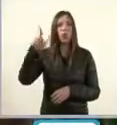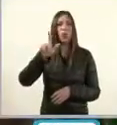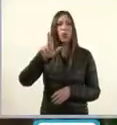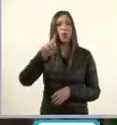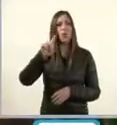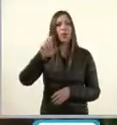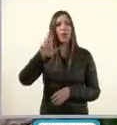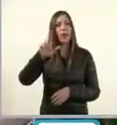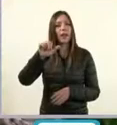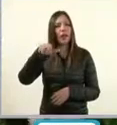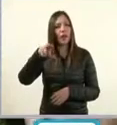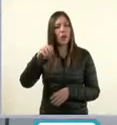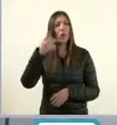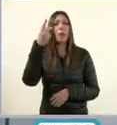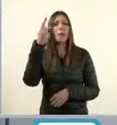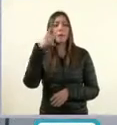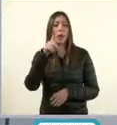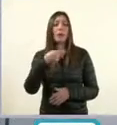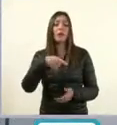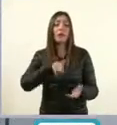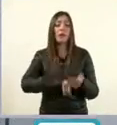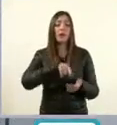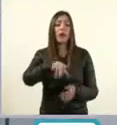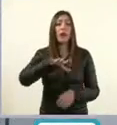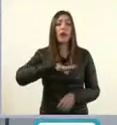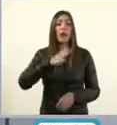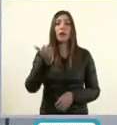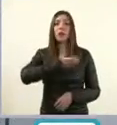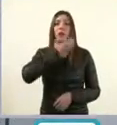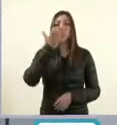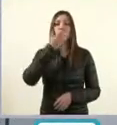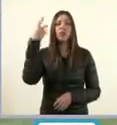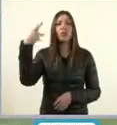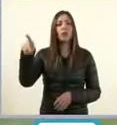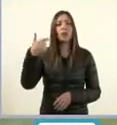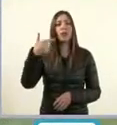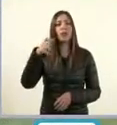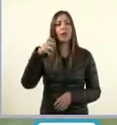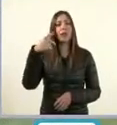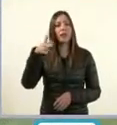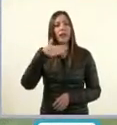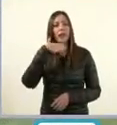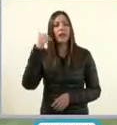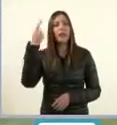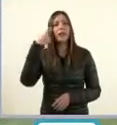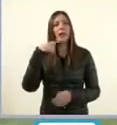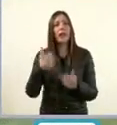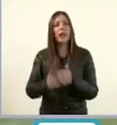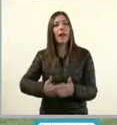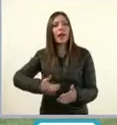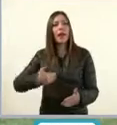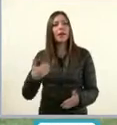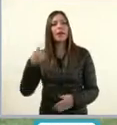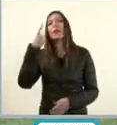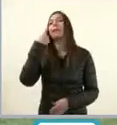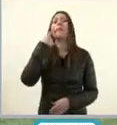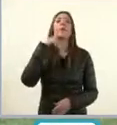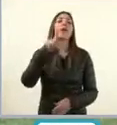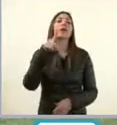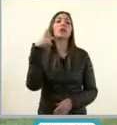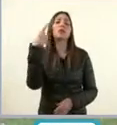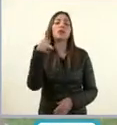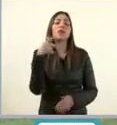vez tiene su raíz en las costumbres germánicas previas al cristianismo. ¿Qué es la corona de